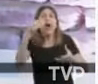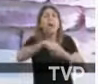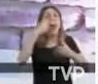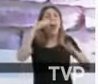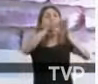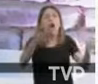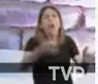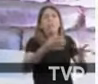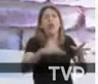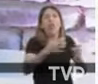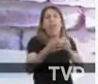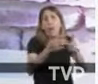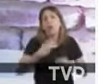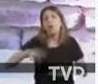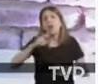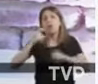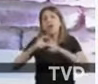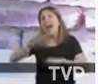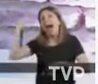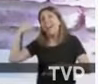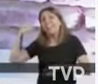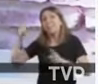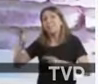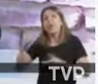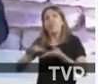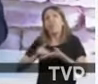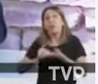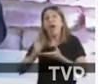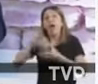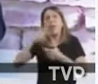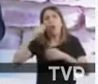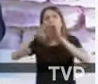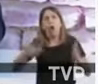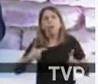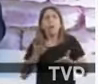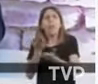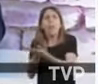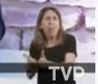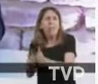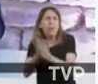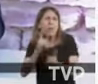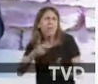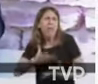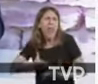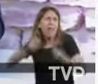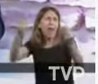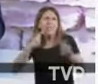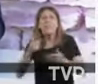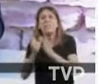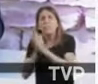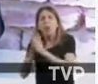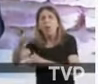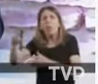En aquel entonces éramos diputados nacionales, estábamos en el Parlamento y pedimos mil veces que antes de contraer la